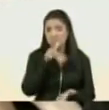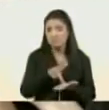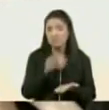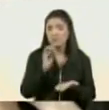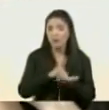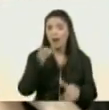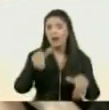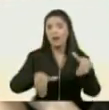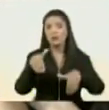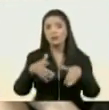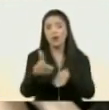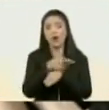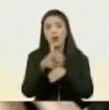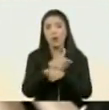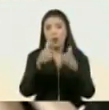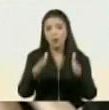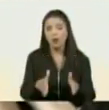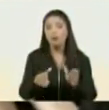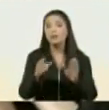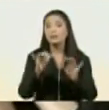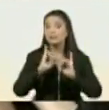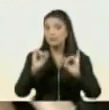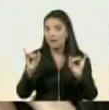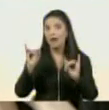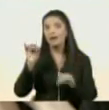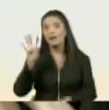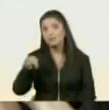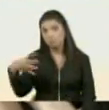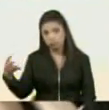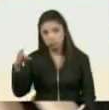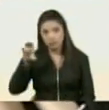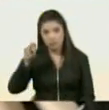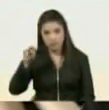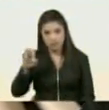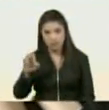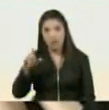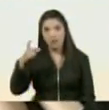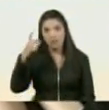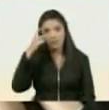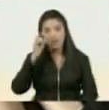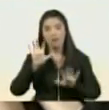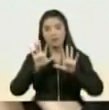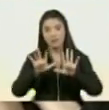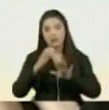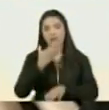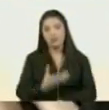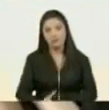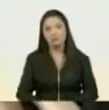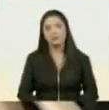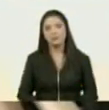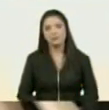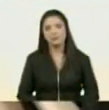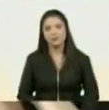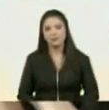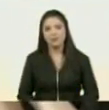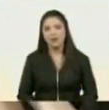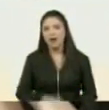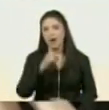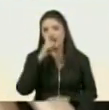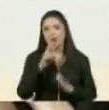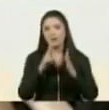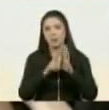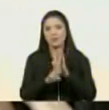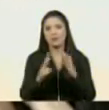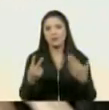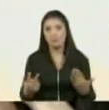elecciones de gobernadores establecidas ya por el Poder Electoral para el día 10 de diciembre del año 2017.